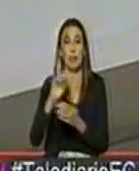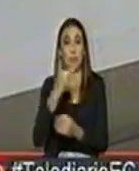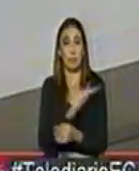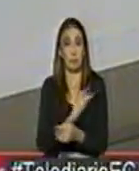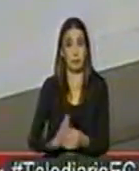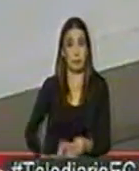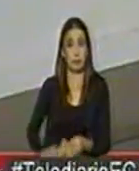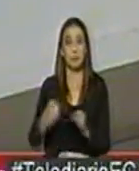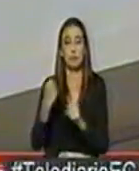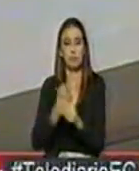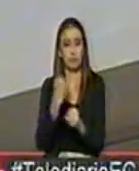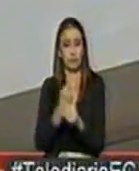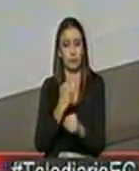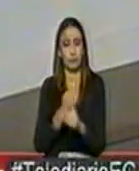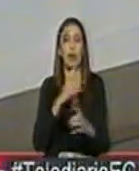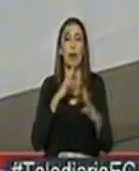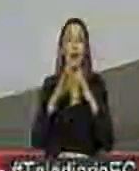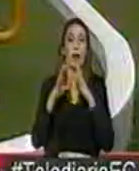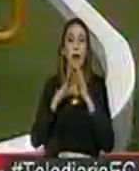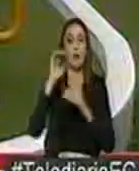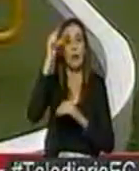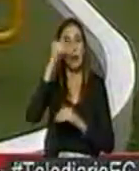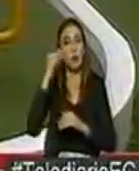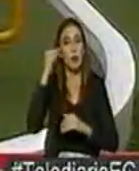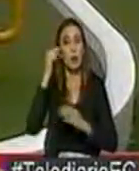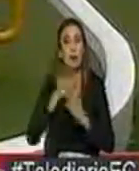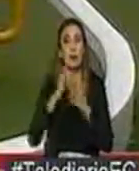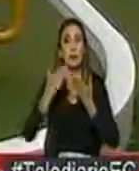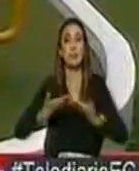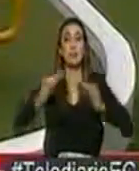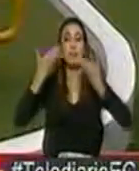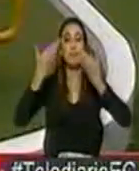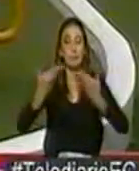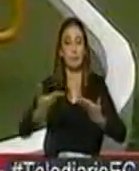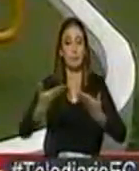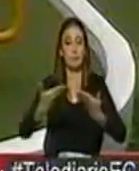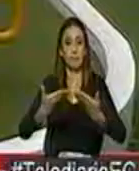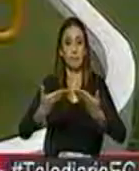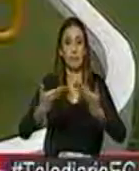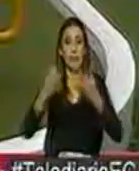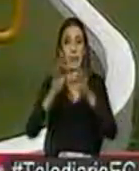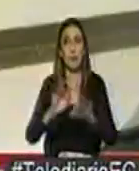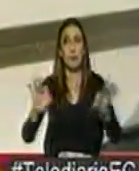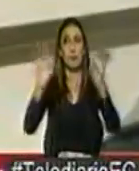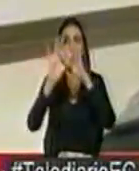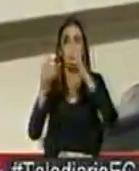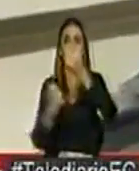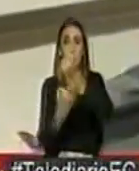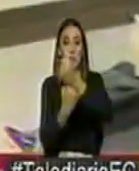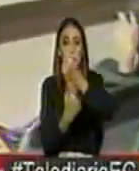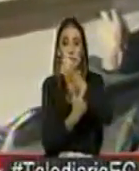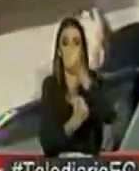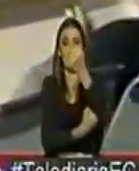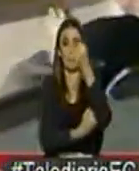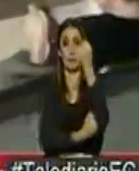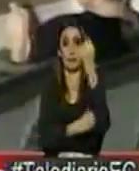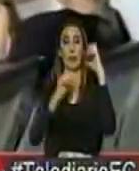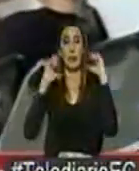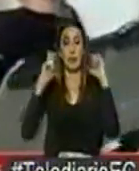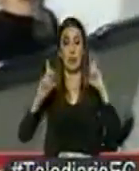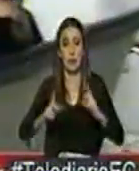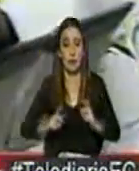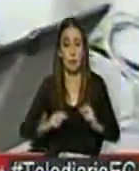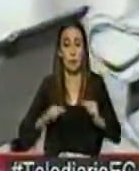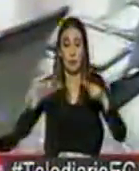al trabajo que cumplirá el gobierno nacional en beneficio del desarrollo, sobre todo el fortalecimiento del área de salud en